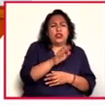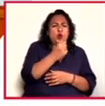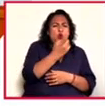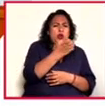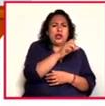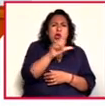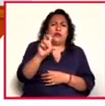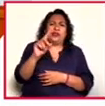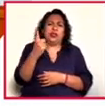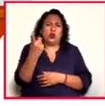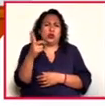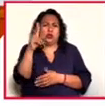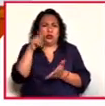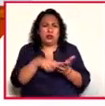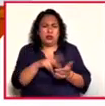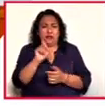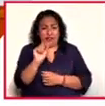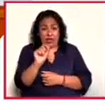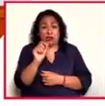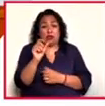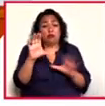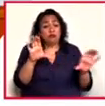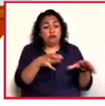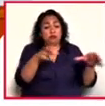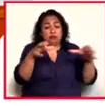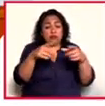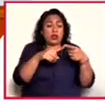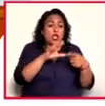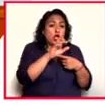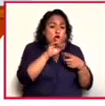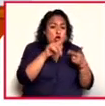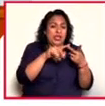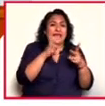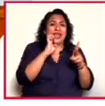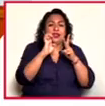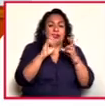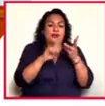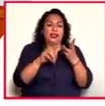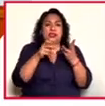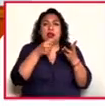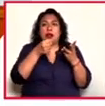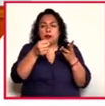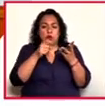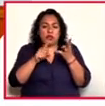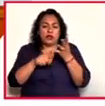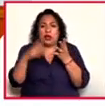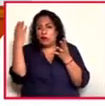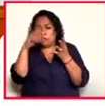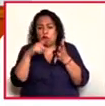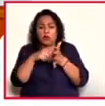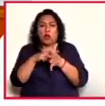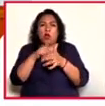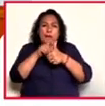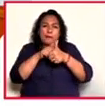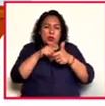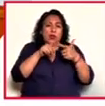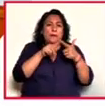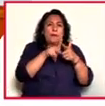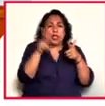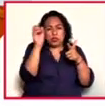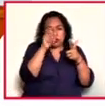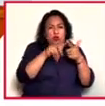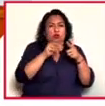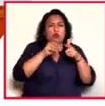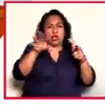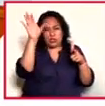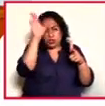diciembre del 2020 en las categorías de crónica, entrevista, reportaje, fotografía, caricatura, periodismo de opinión, difusión de la ciencia y la